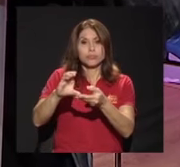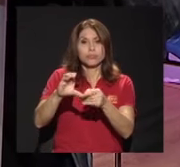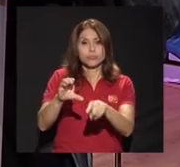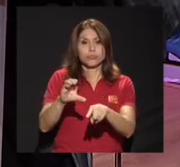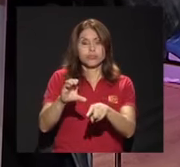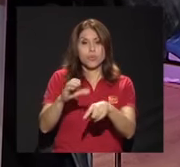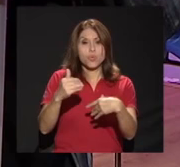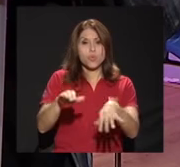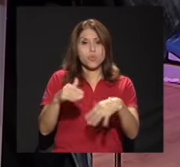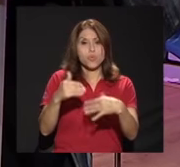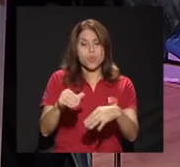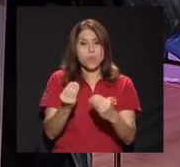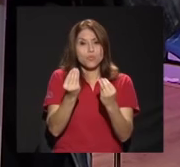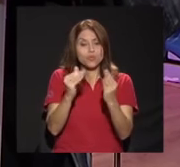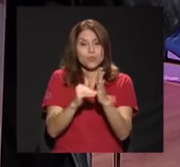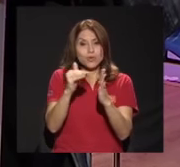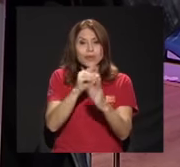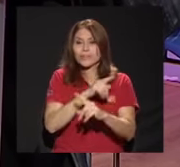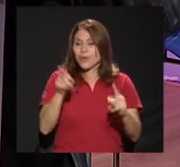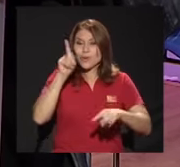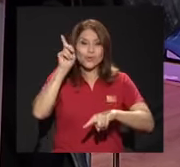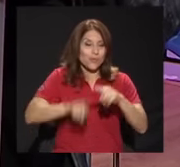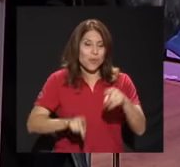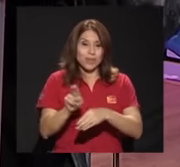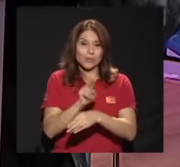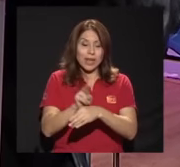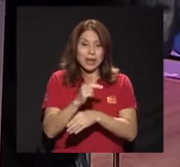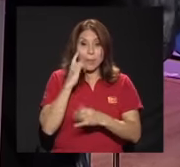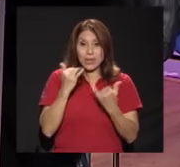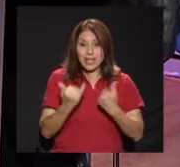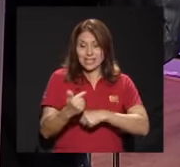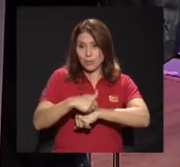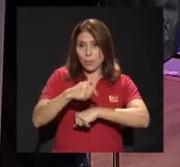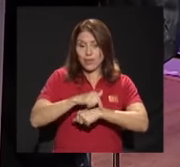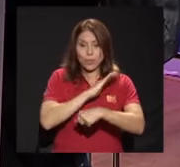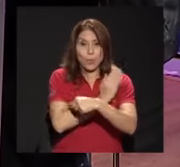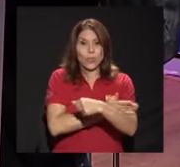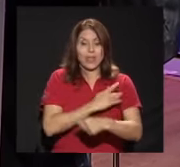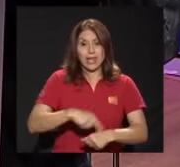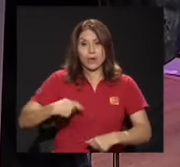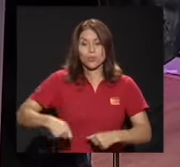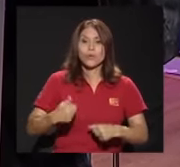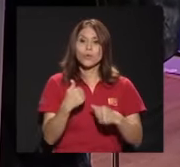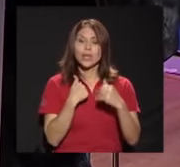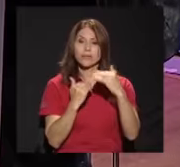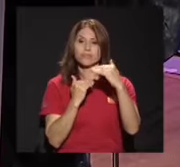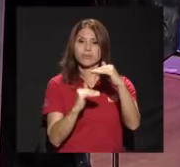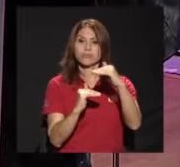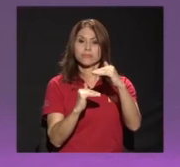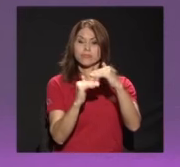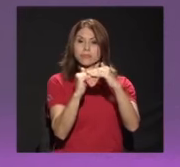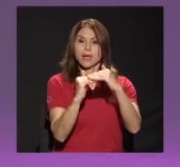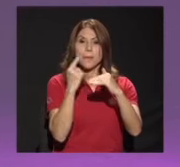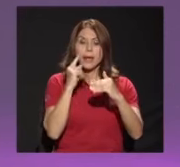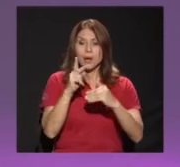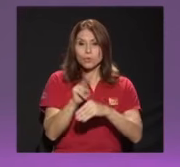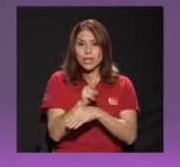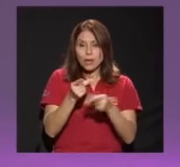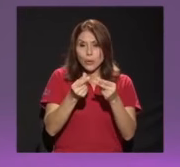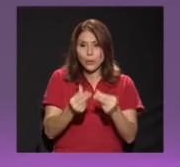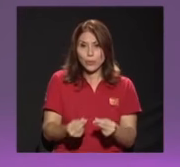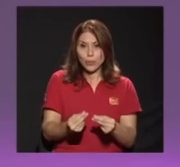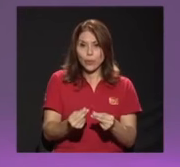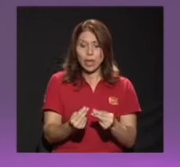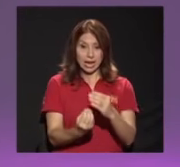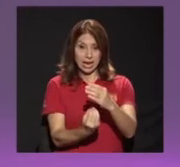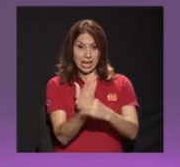usar por los topes presupuestarios que tiene en este momento el Poder Ejecutivo. Al crear la DINA, estamos creando una instancia